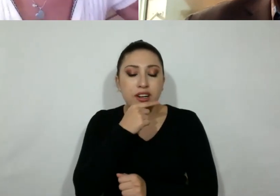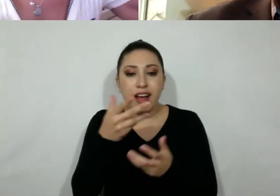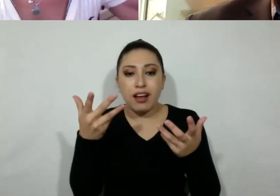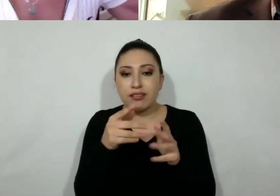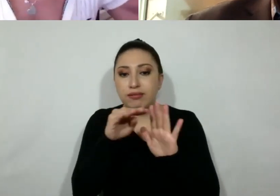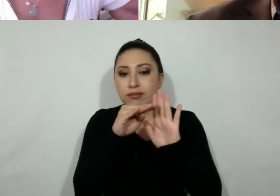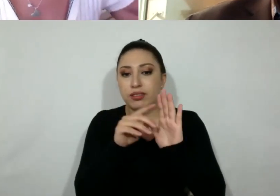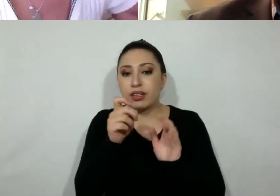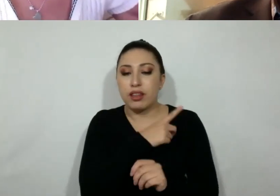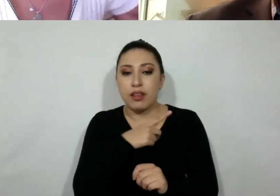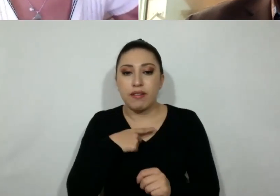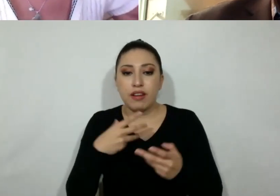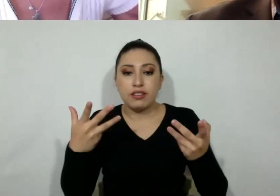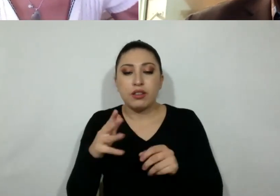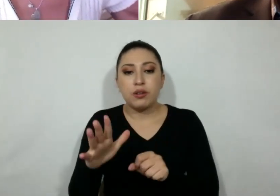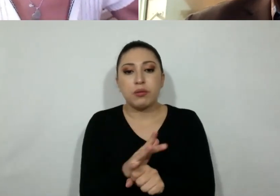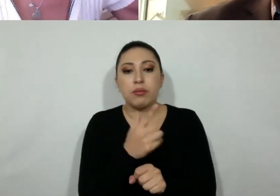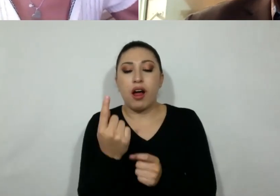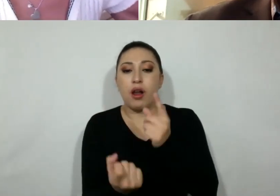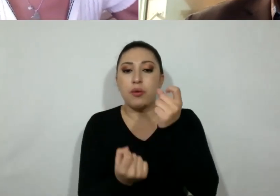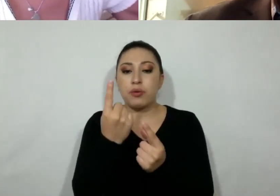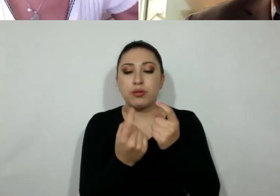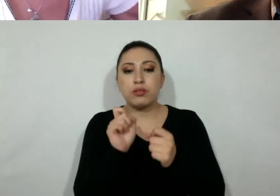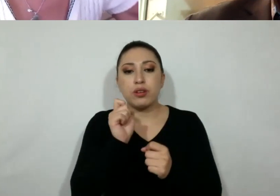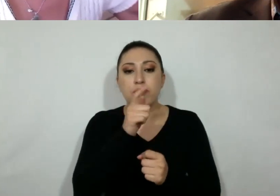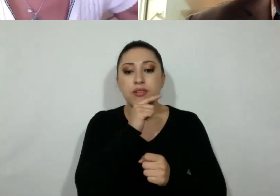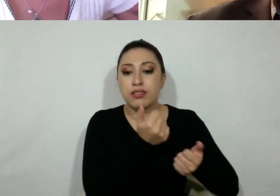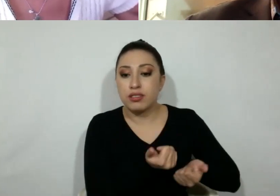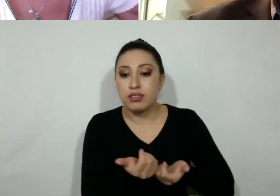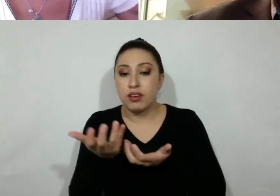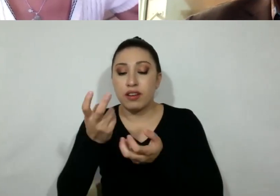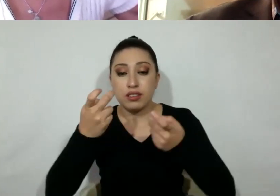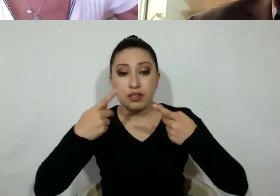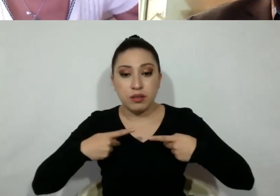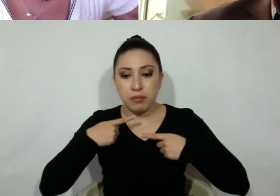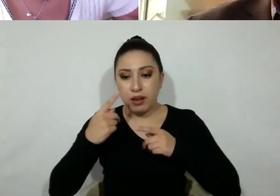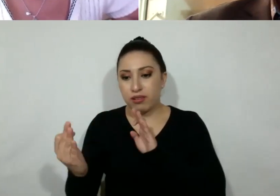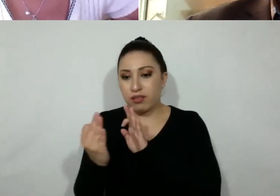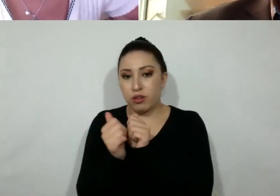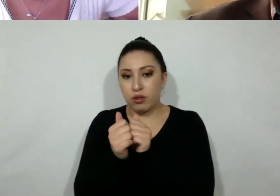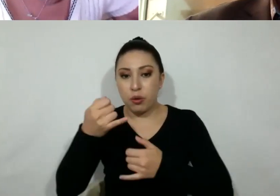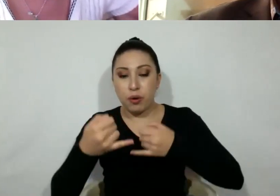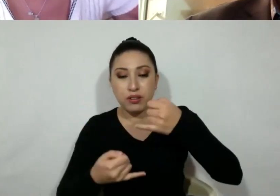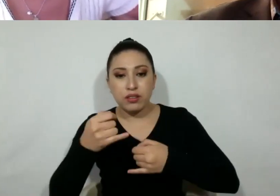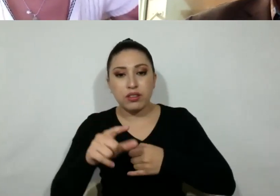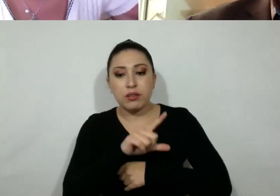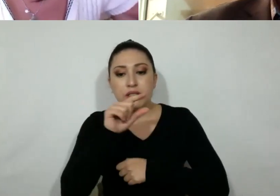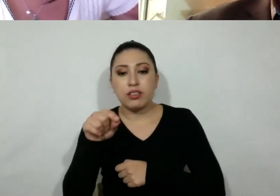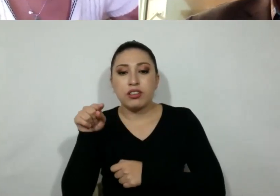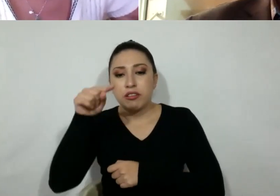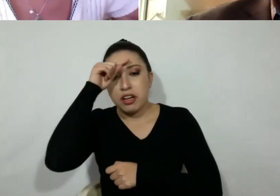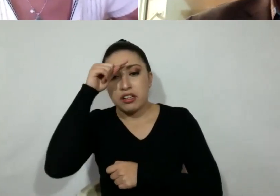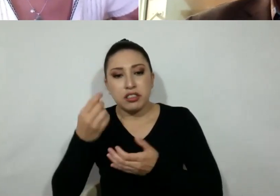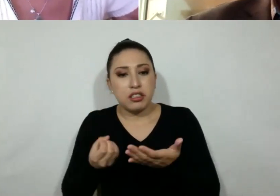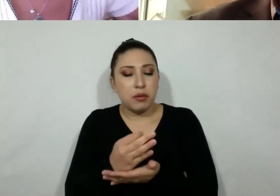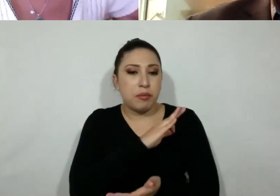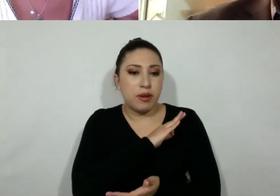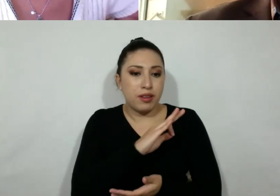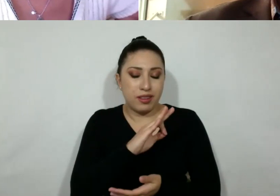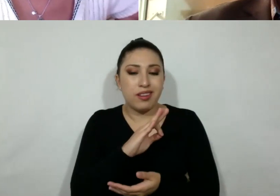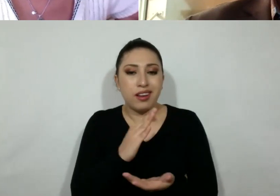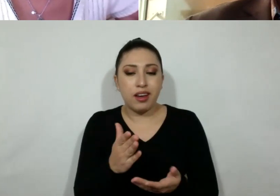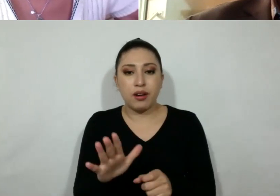famosa puerta giratoria. Entonces, pues bueno, le dejo el uso de los micrófonos. Bienvenido, agradecerle nuevamente que